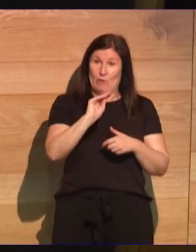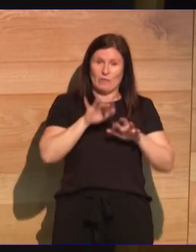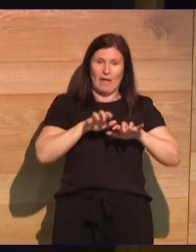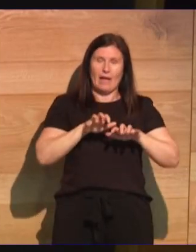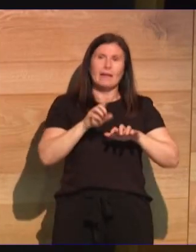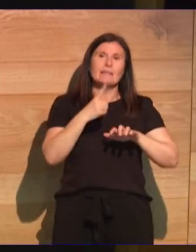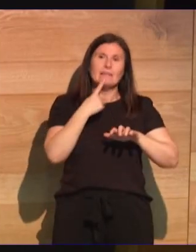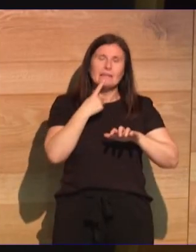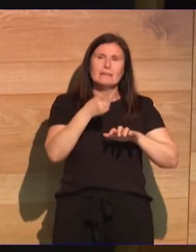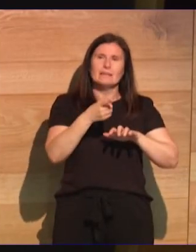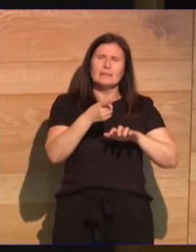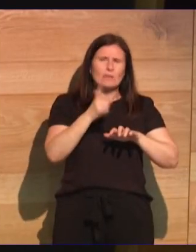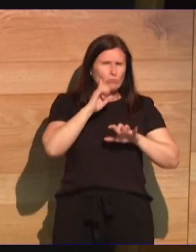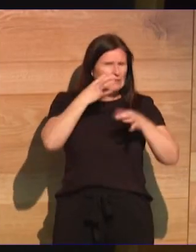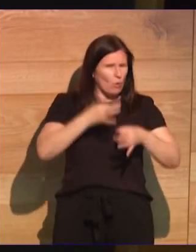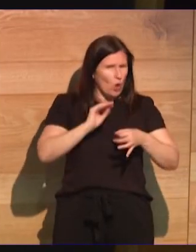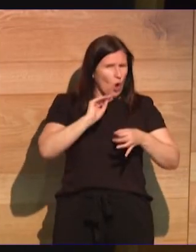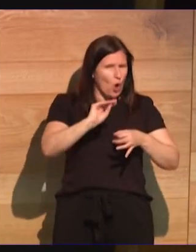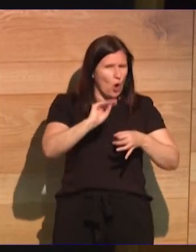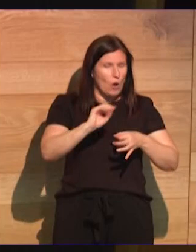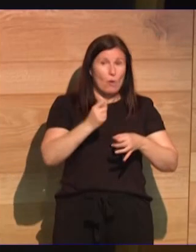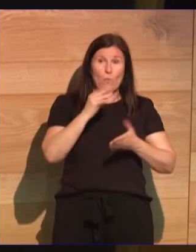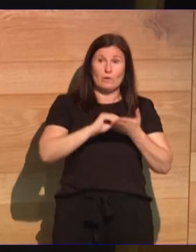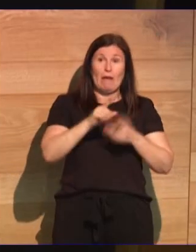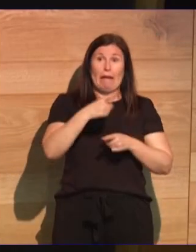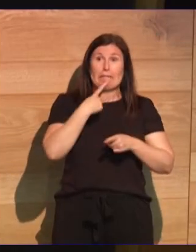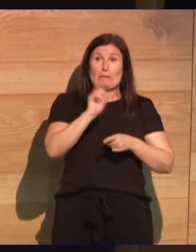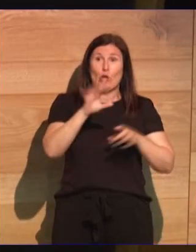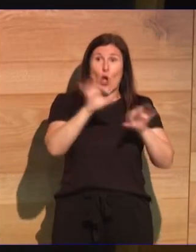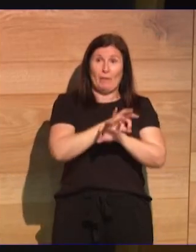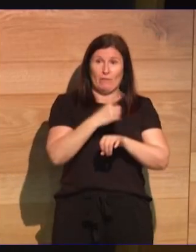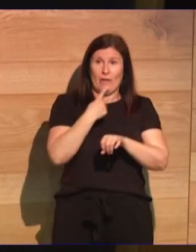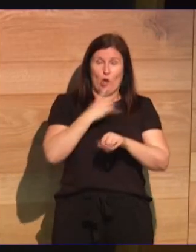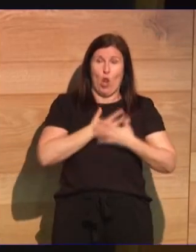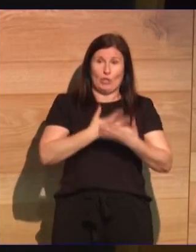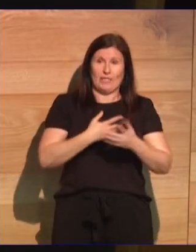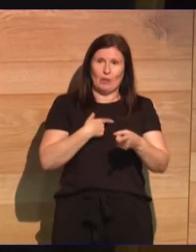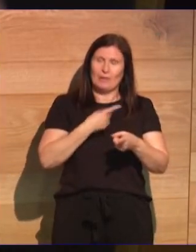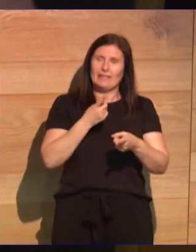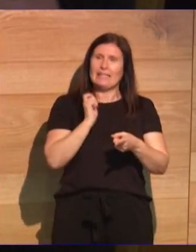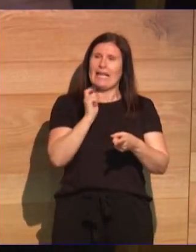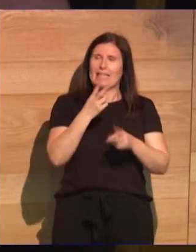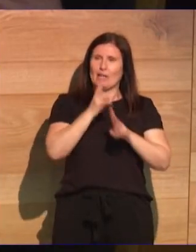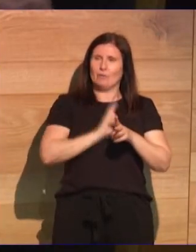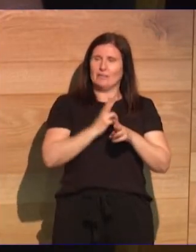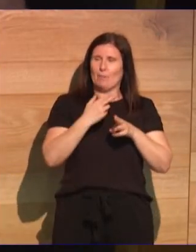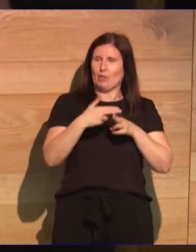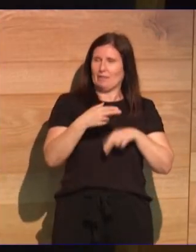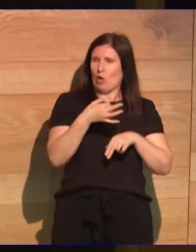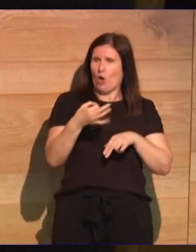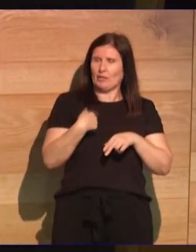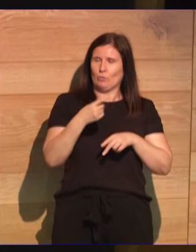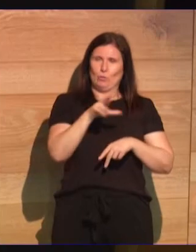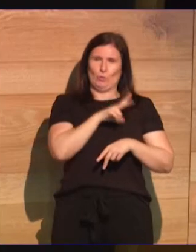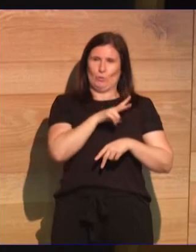repita, ¿estás seguro? Porque muchas veces dice, no, me he equivocado, lo siento. Es súper políticamente correcto, siempre responde